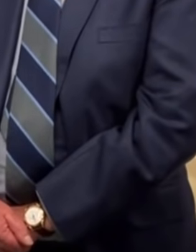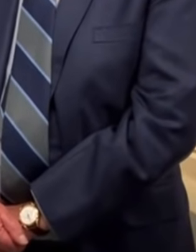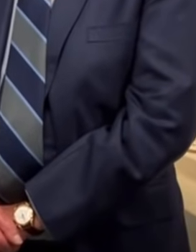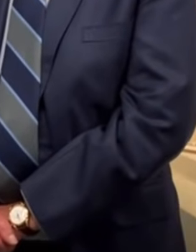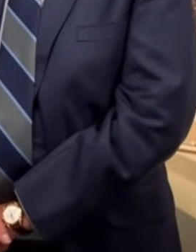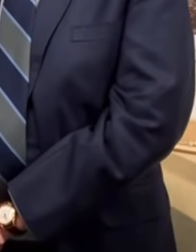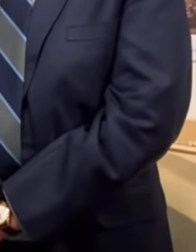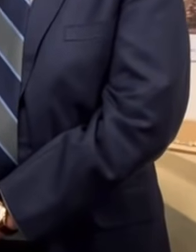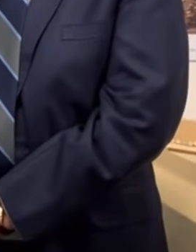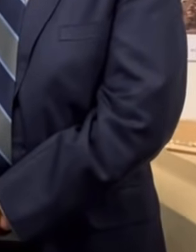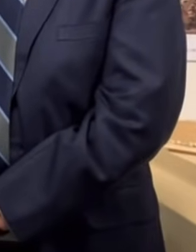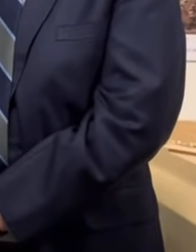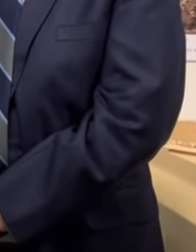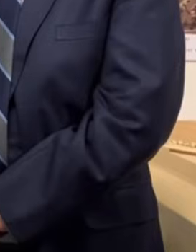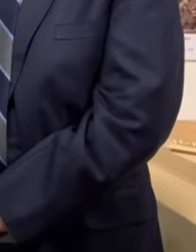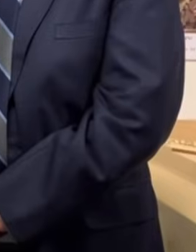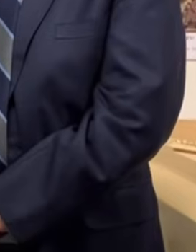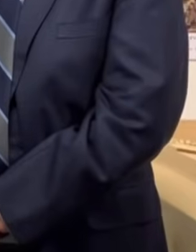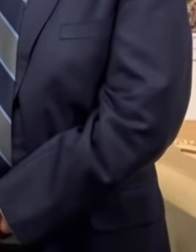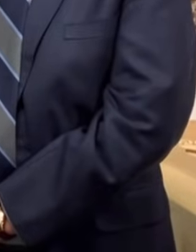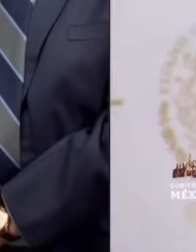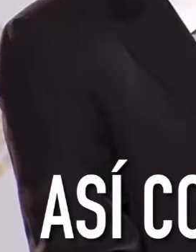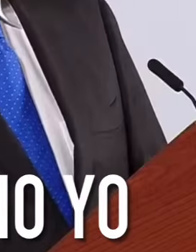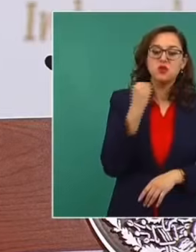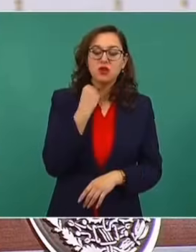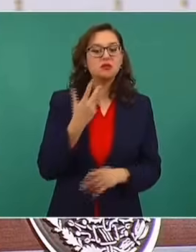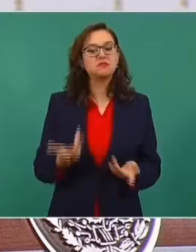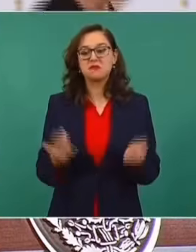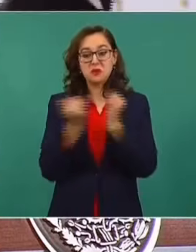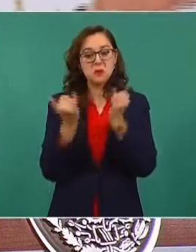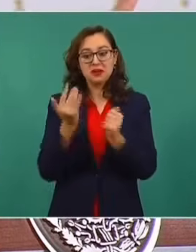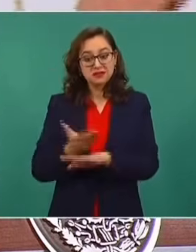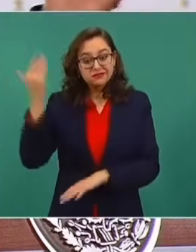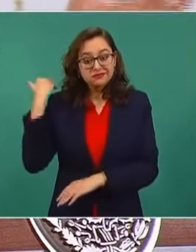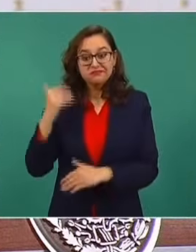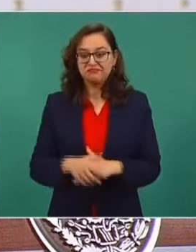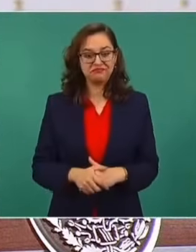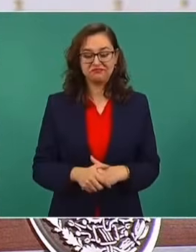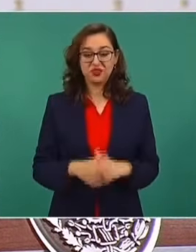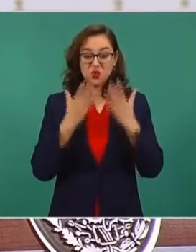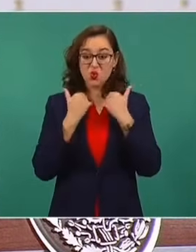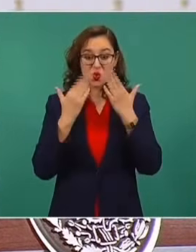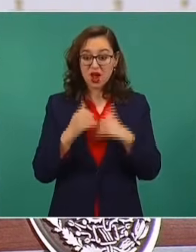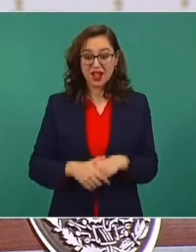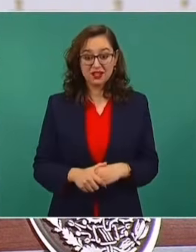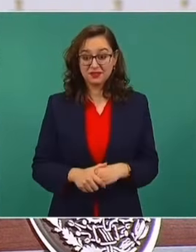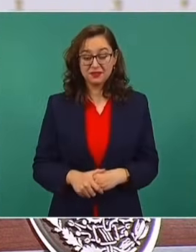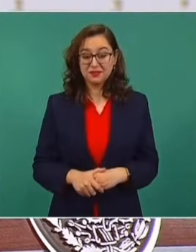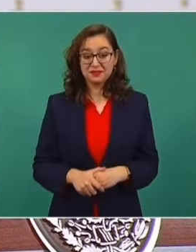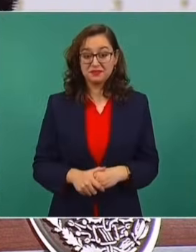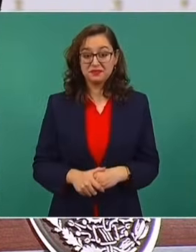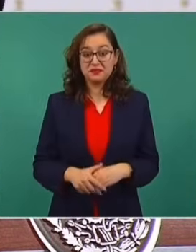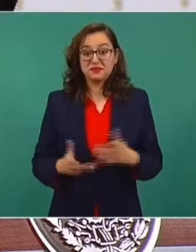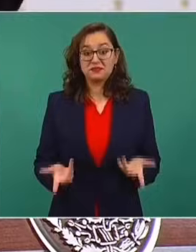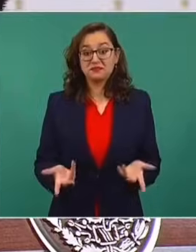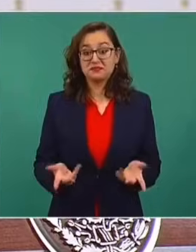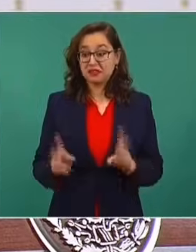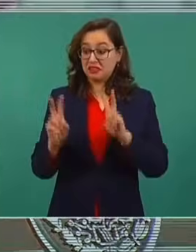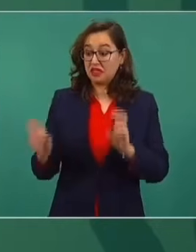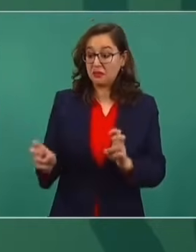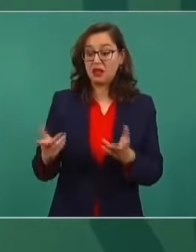de la UNAM y de los mejores de México. Ya no hay derecho constitucional. El derecho